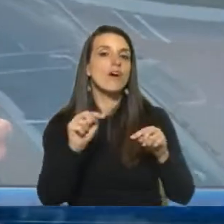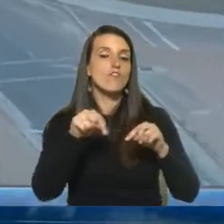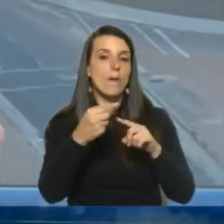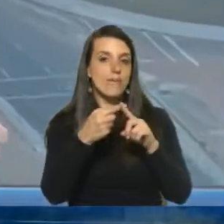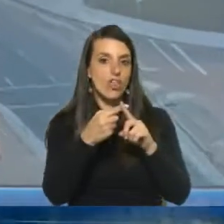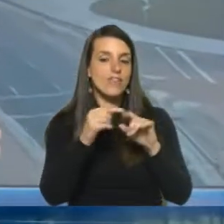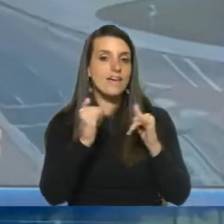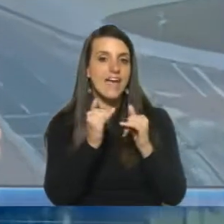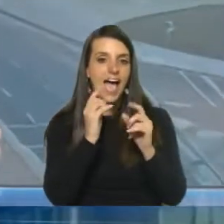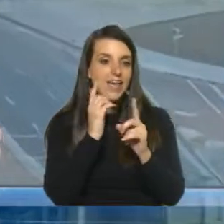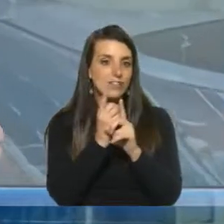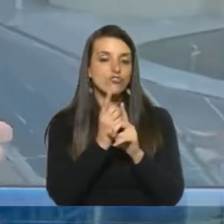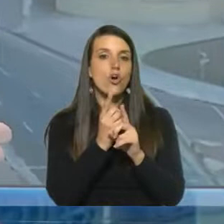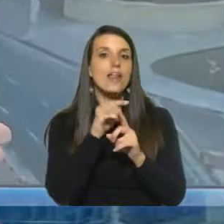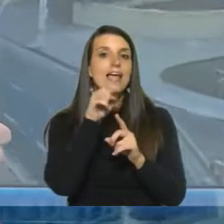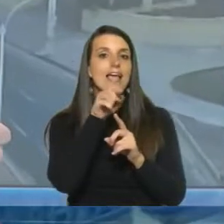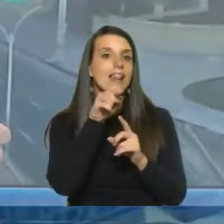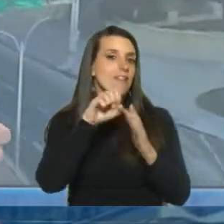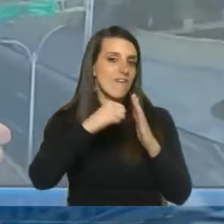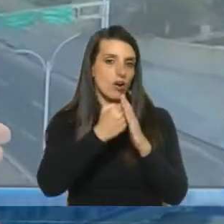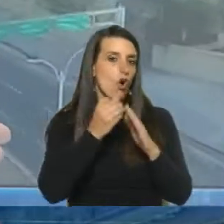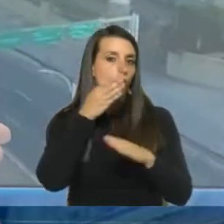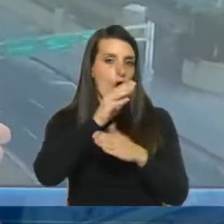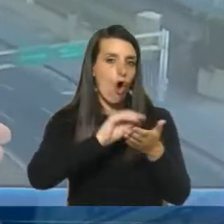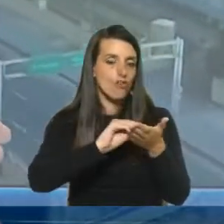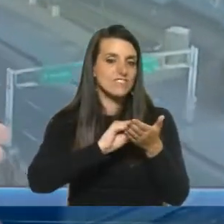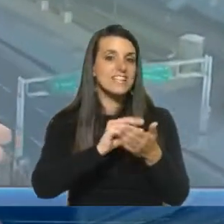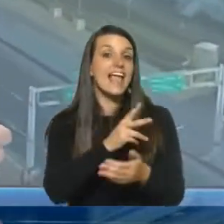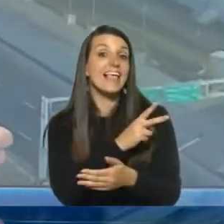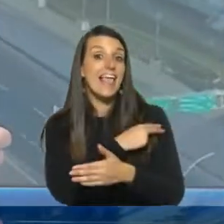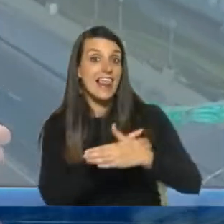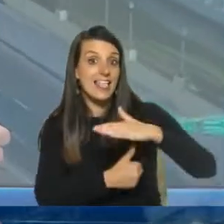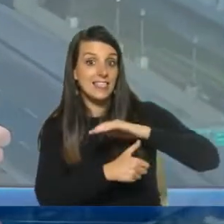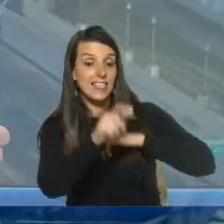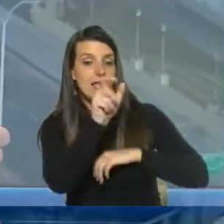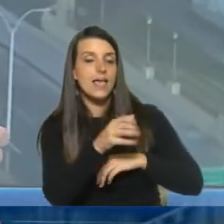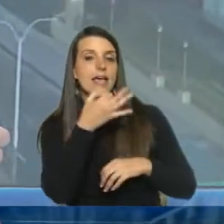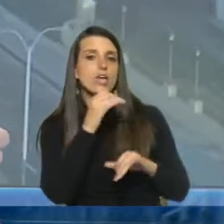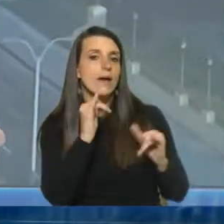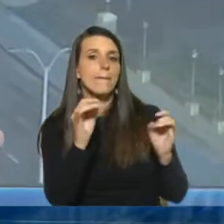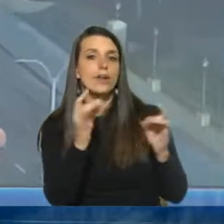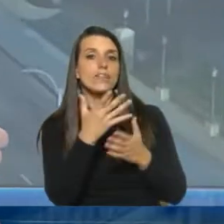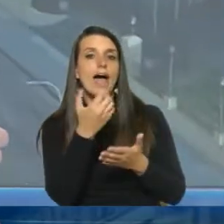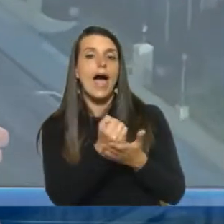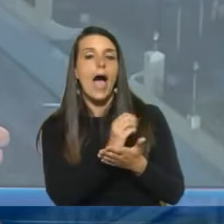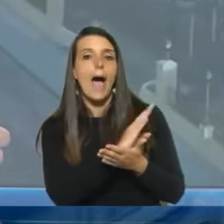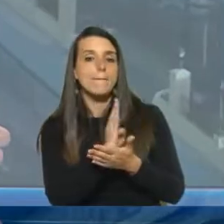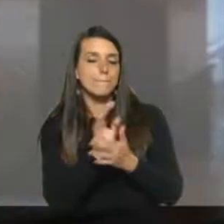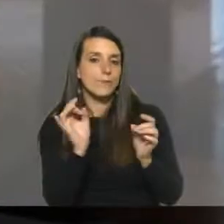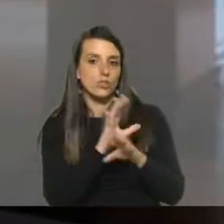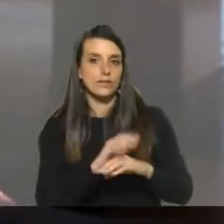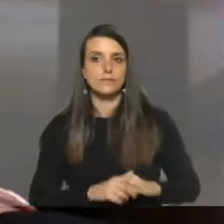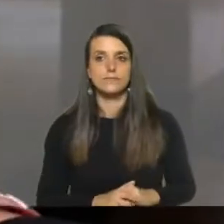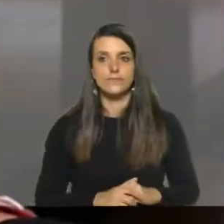este mediodía la atención en su sucursales la gerente general de la institución informó que también ya está operativa la aplicación y